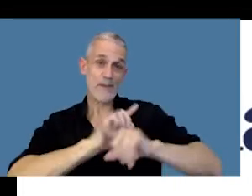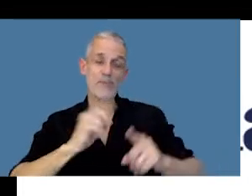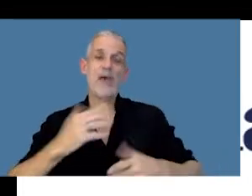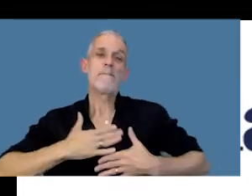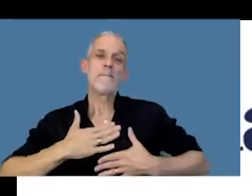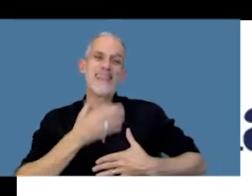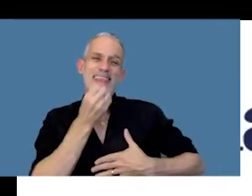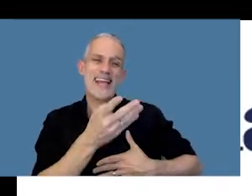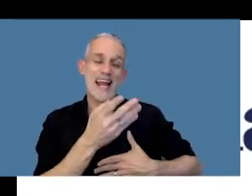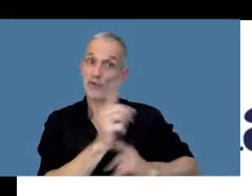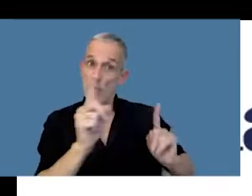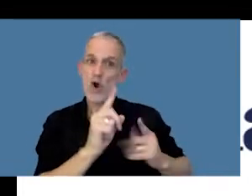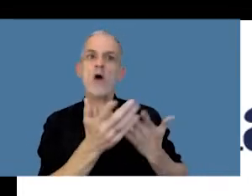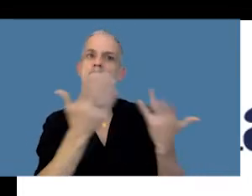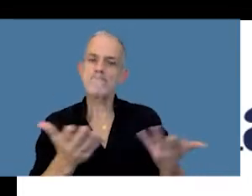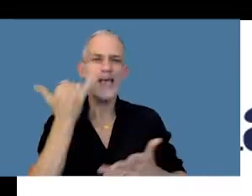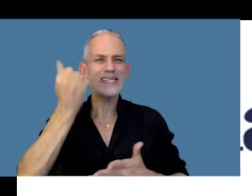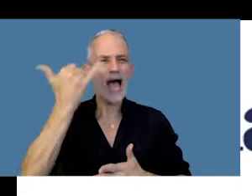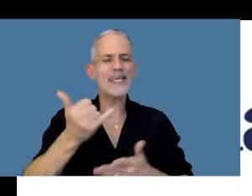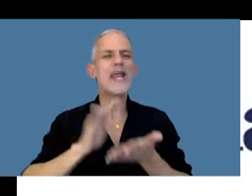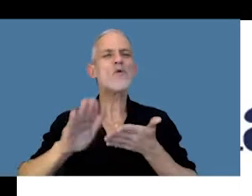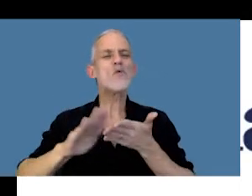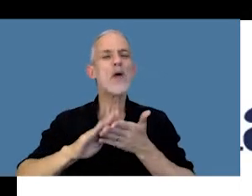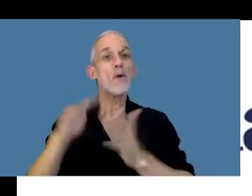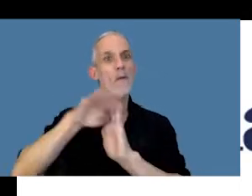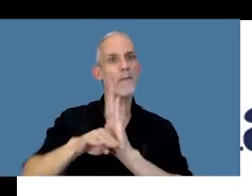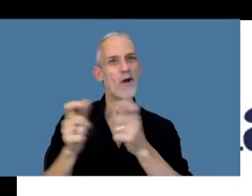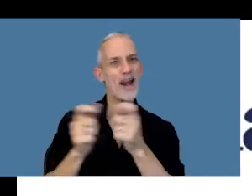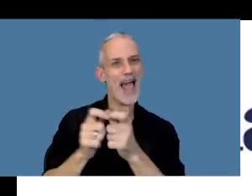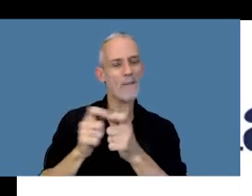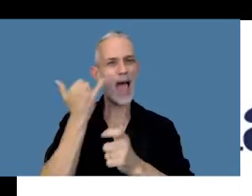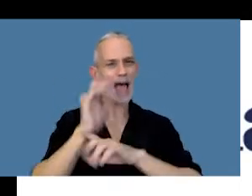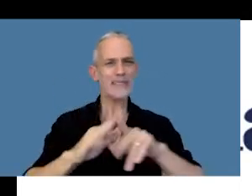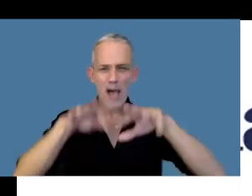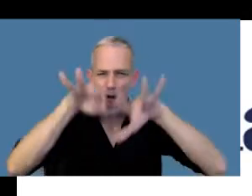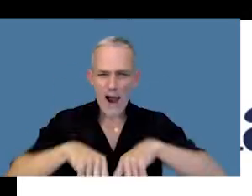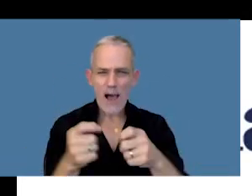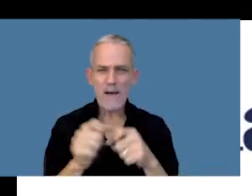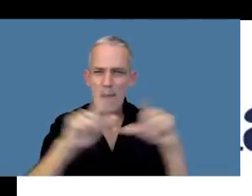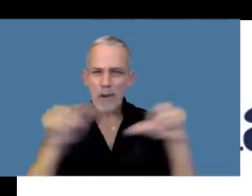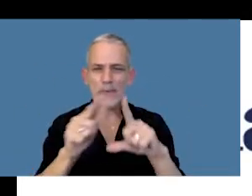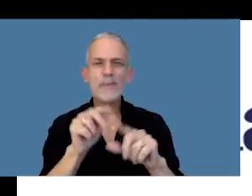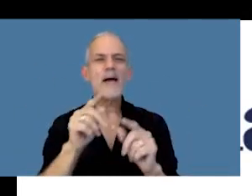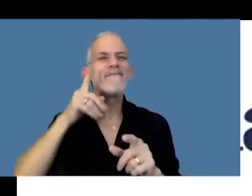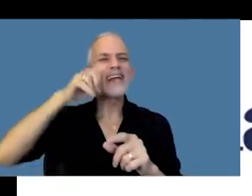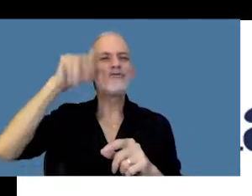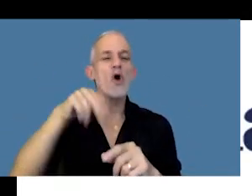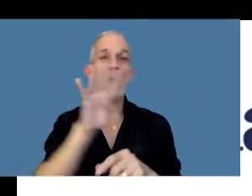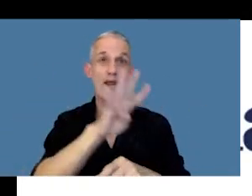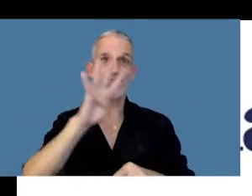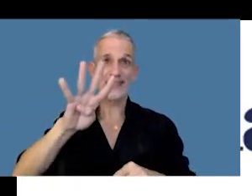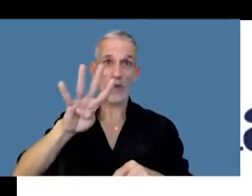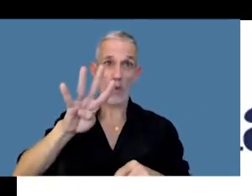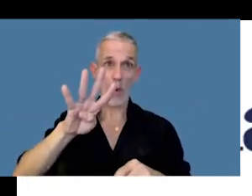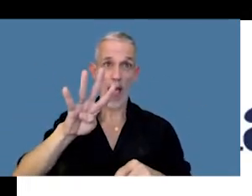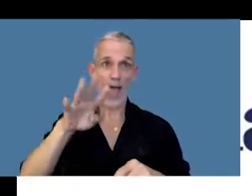Declaración ya tiene el nuevo programa aplicativo versión 44 Release 6, donde